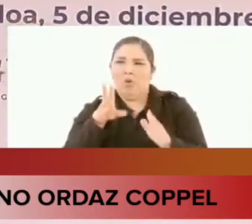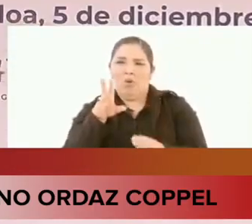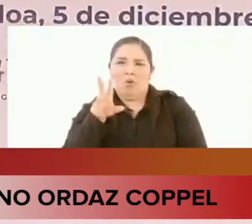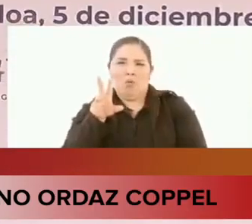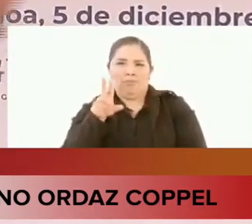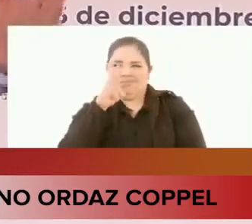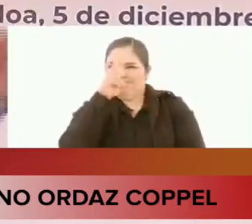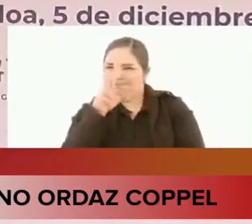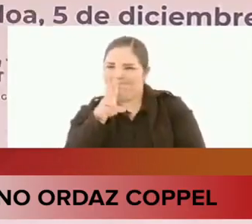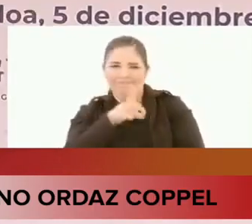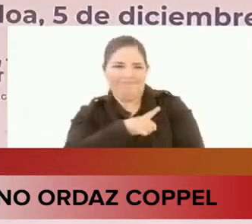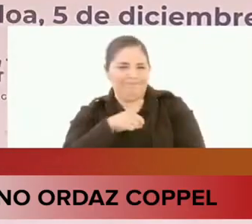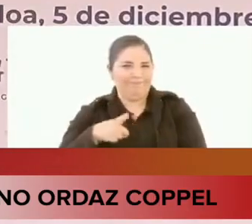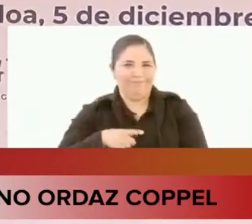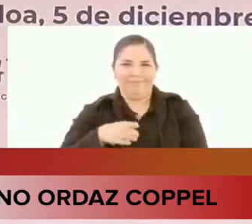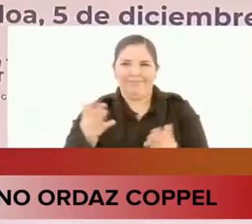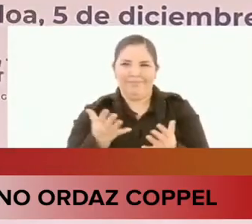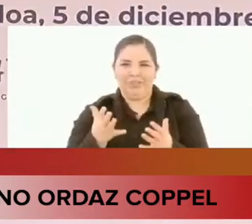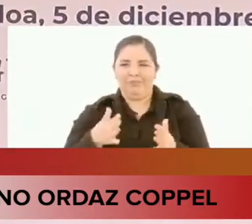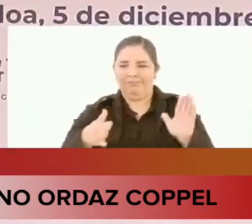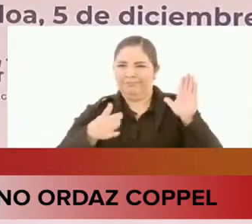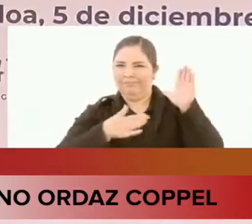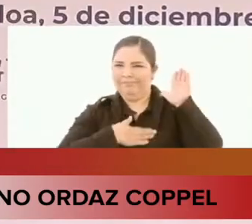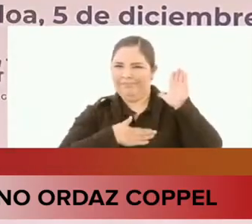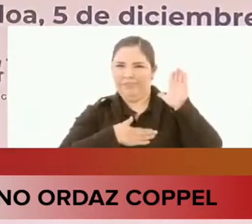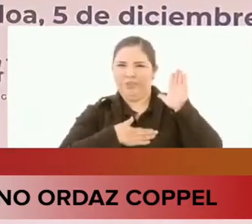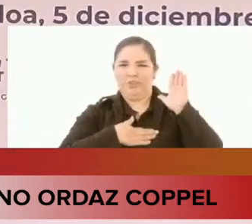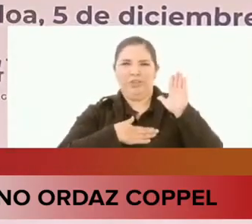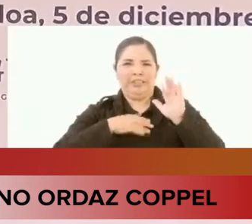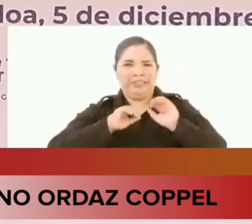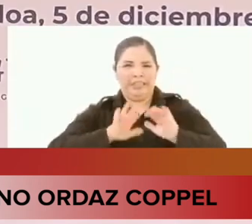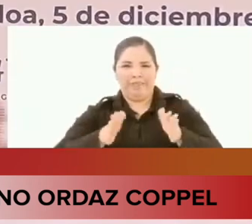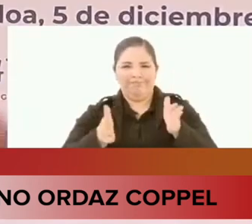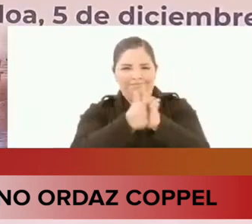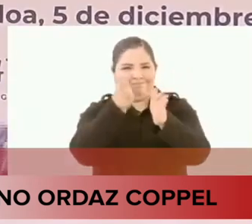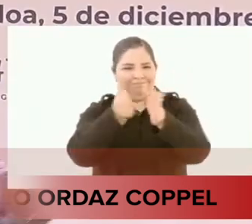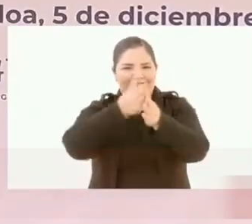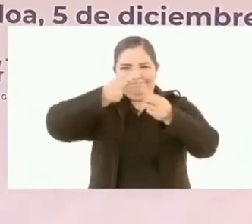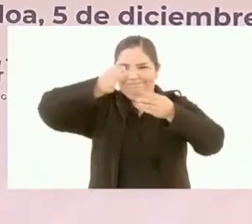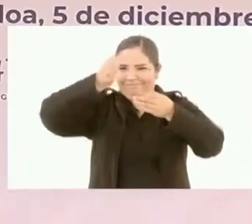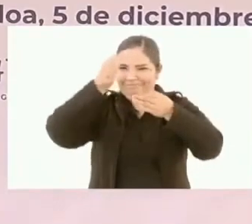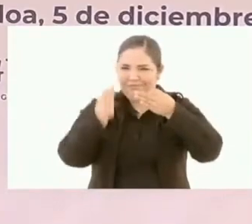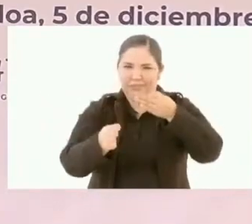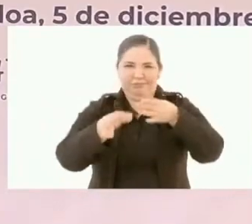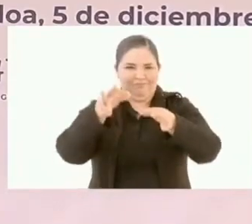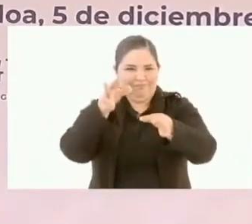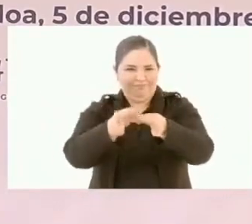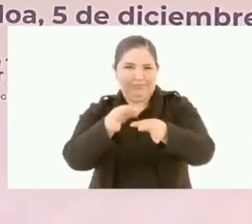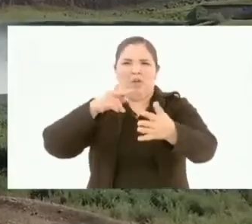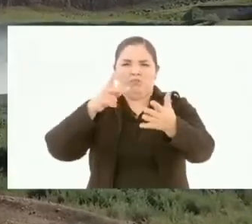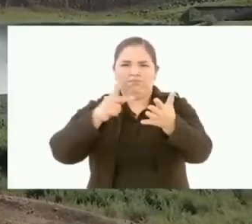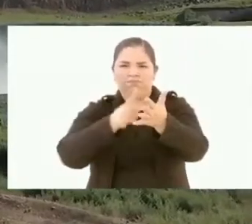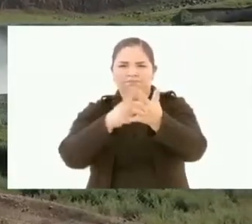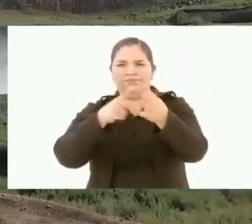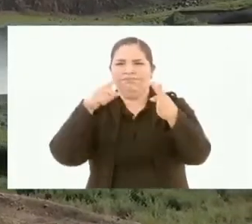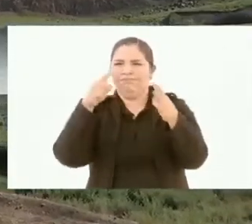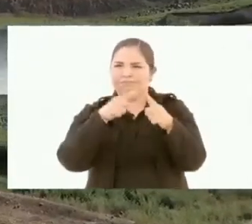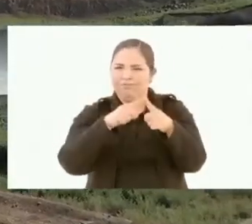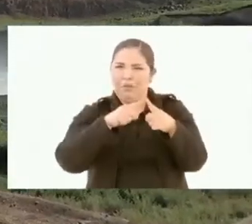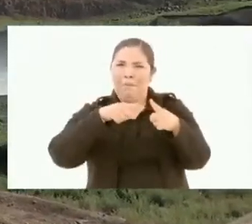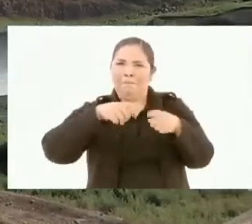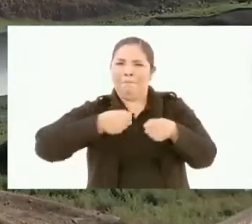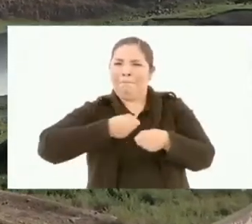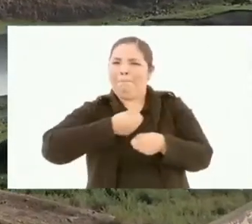ser, es decir, el compromiso muy claro de terminar las obras, de no dejar una obra a medias.